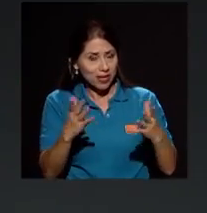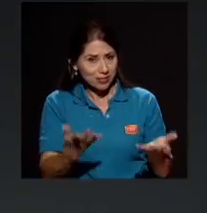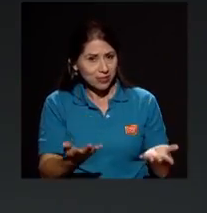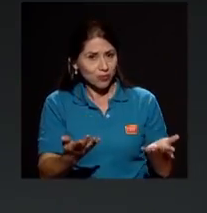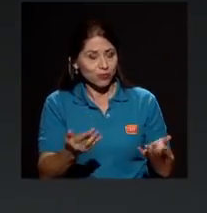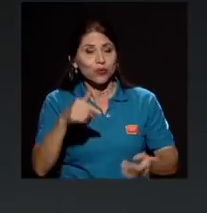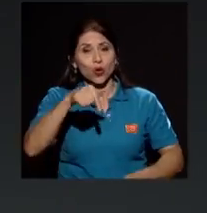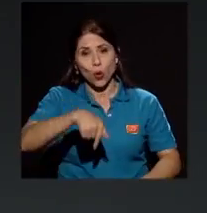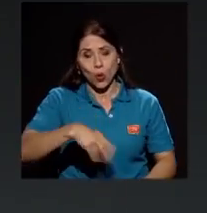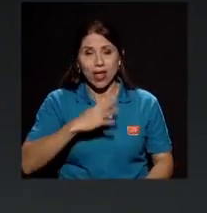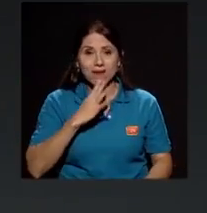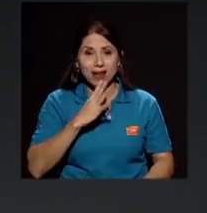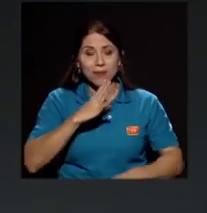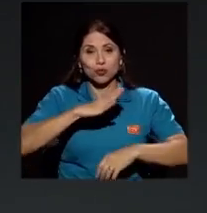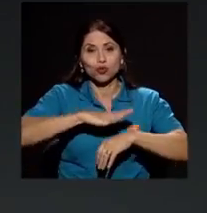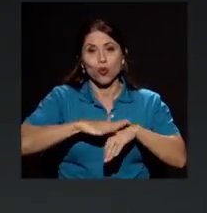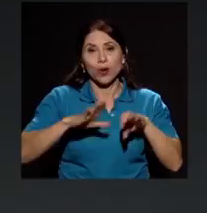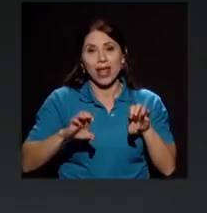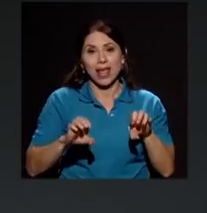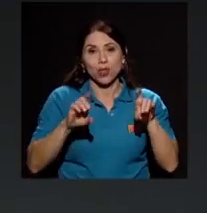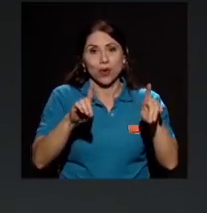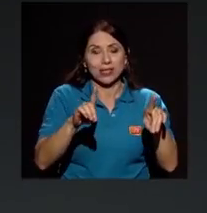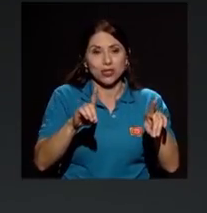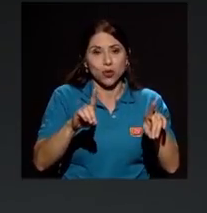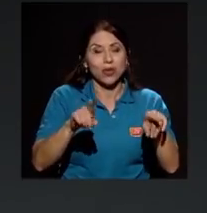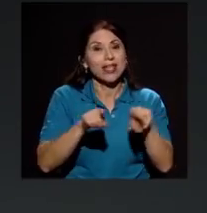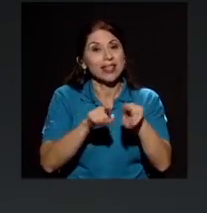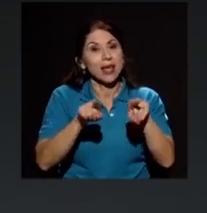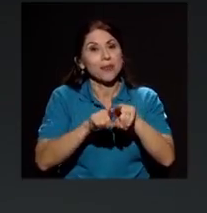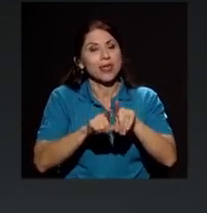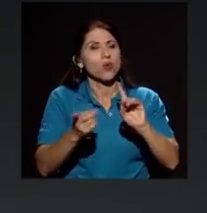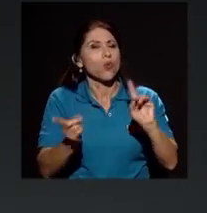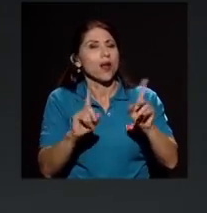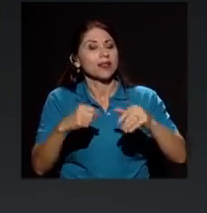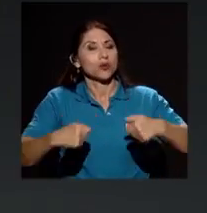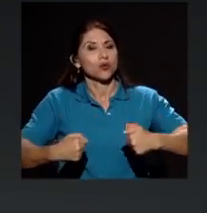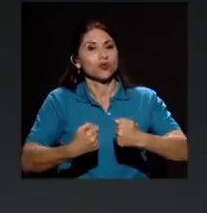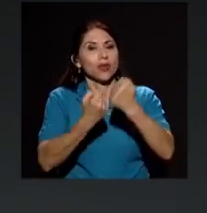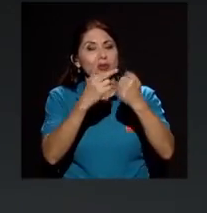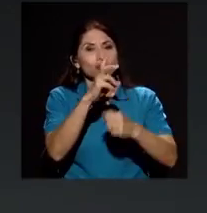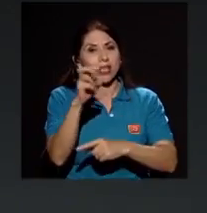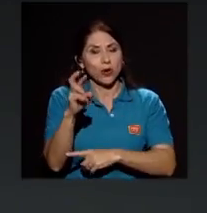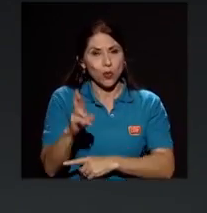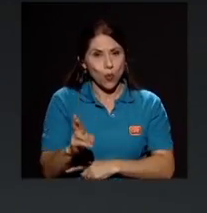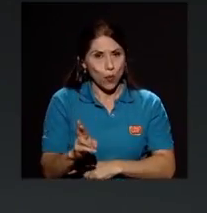sí hablaremos de educación y de los retos que este país tiene